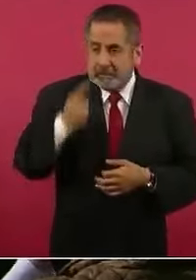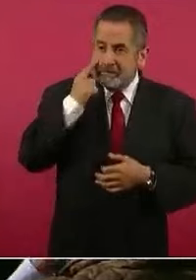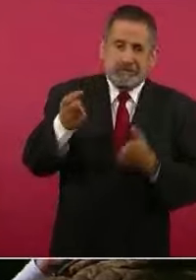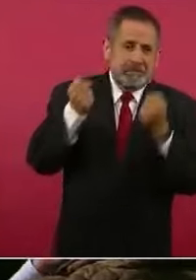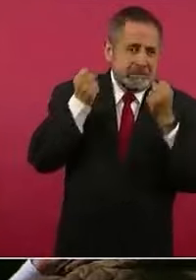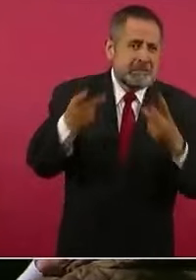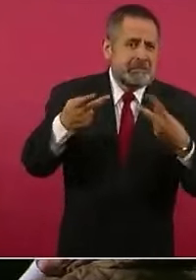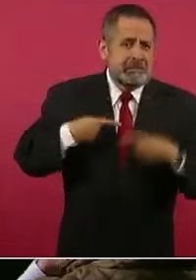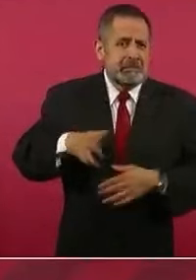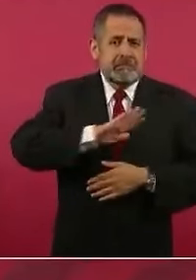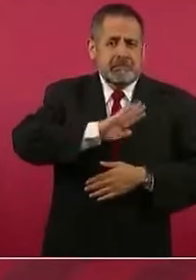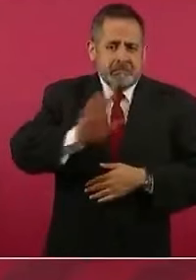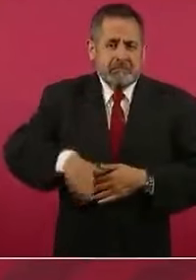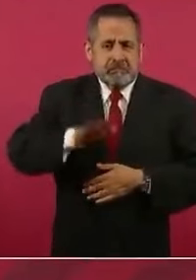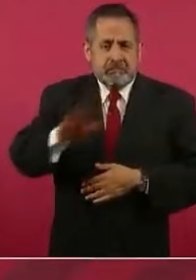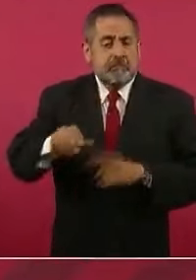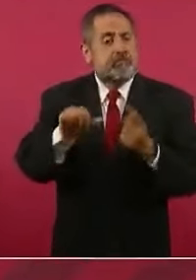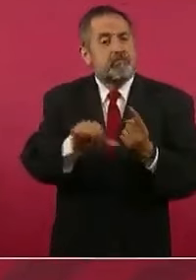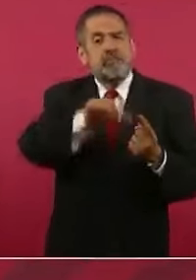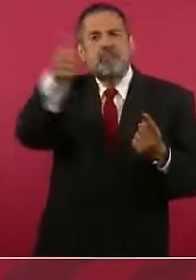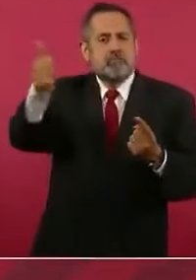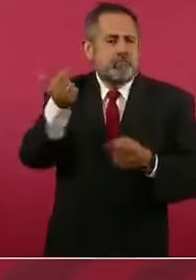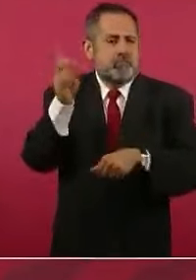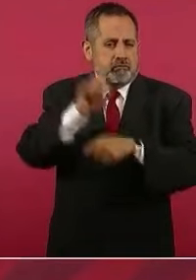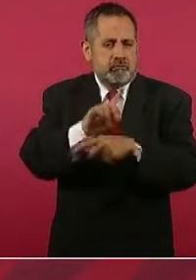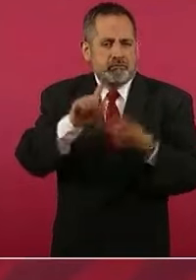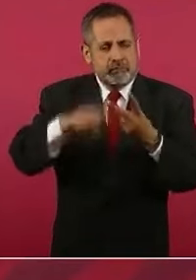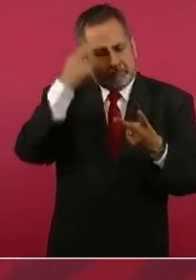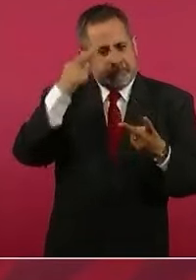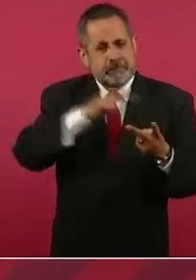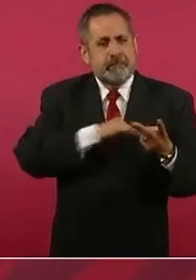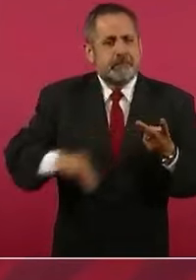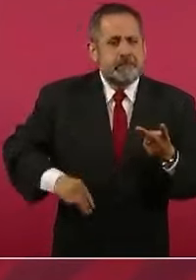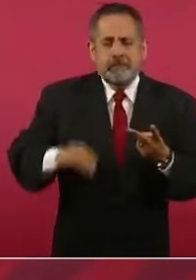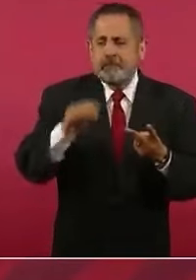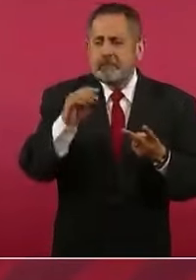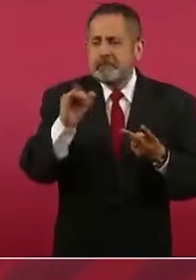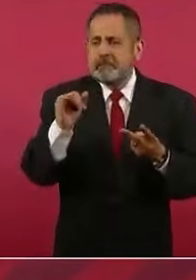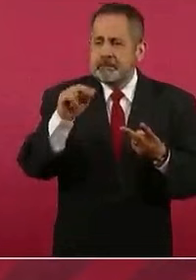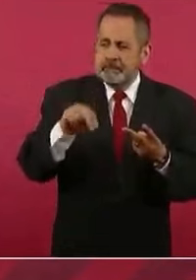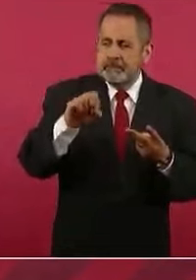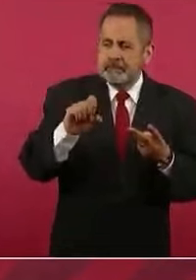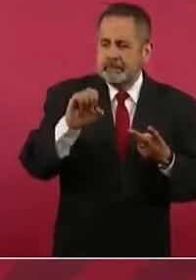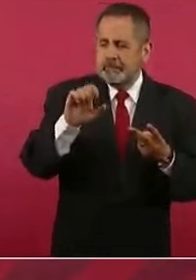de personas en el colapso de otra plaza de toros en el municipio de Sincelejo en